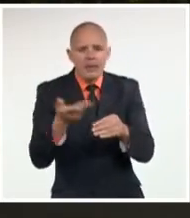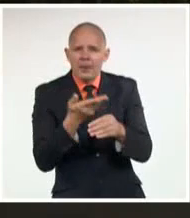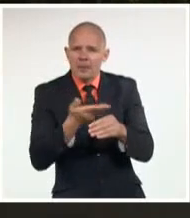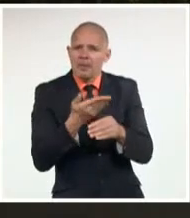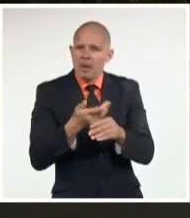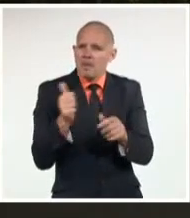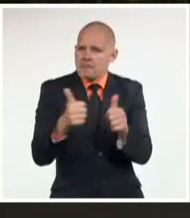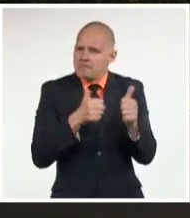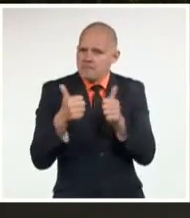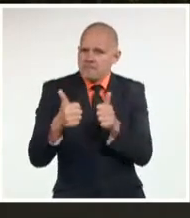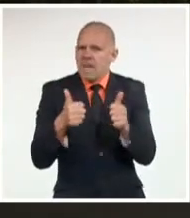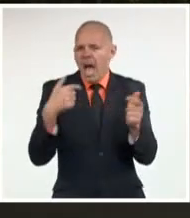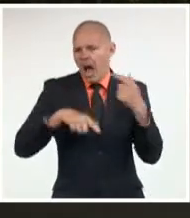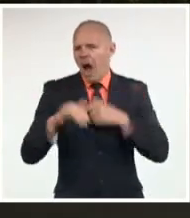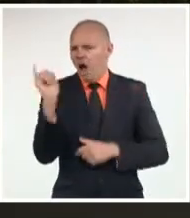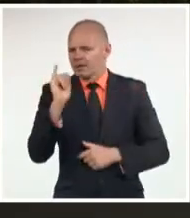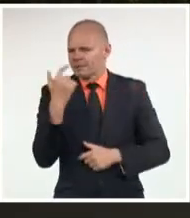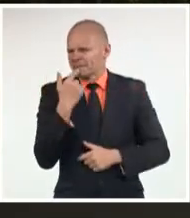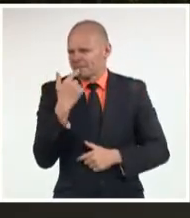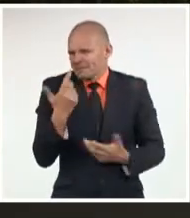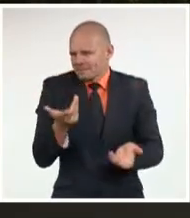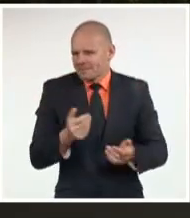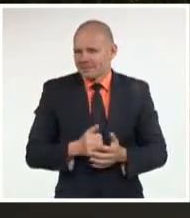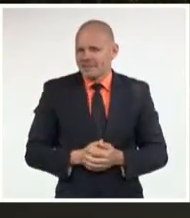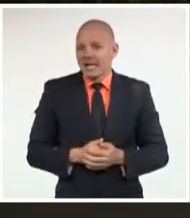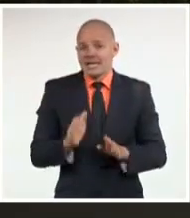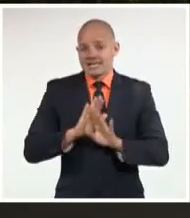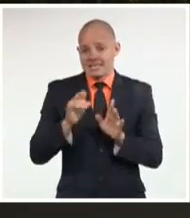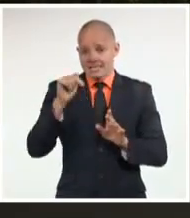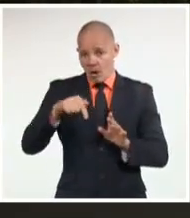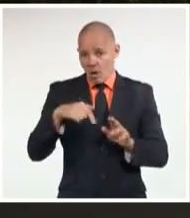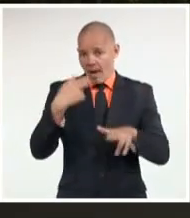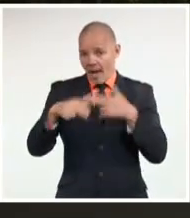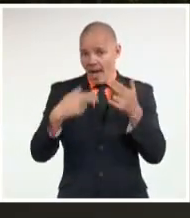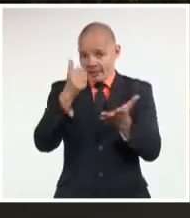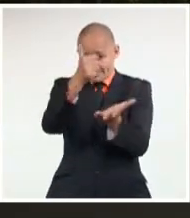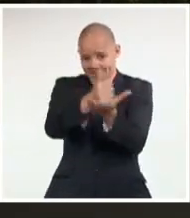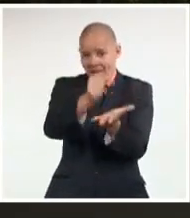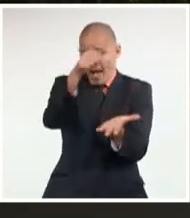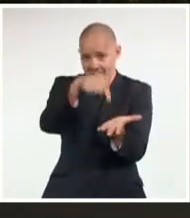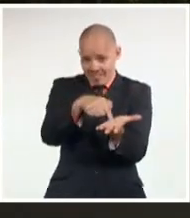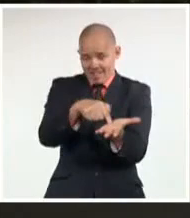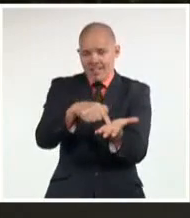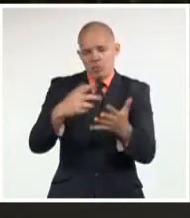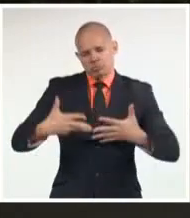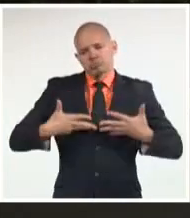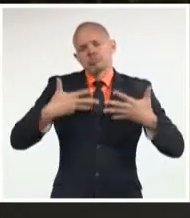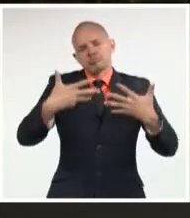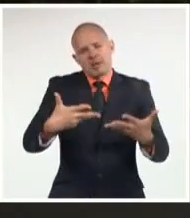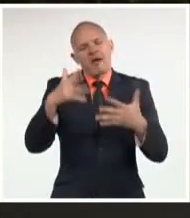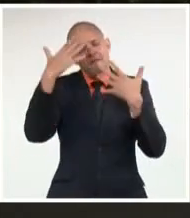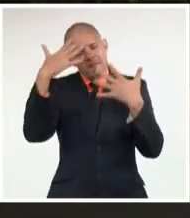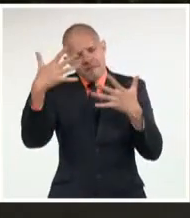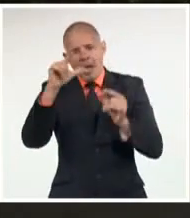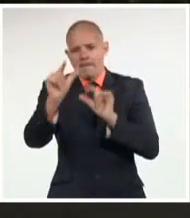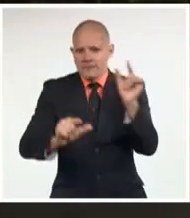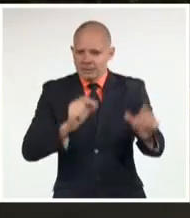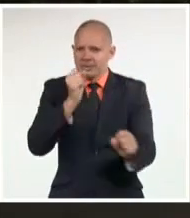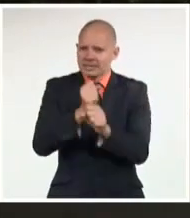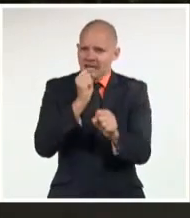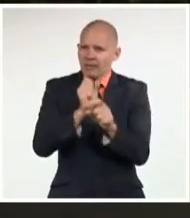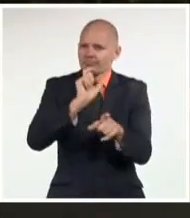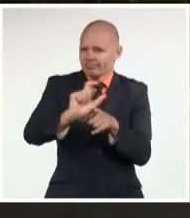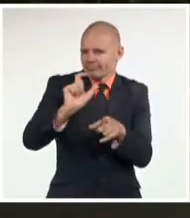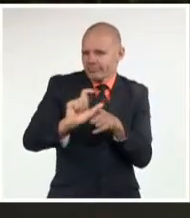periodista Sunilda Veiga, tenemos detalles de un acto que se realizó en la ciudad cabecera, donde se reconoció a estas personas que